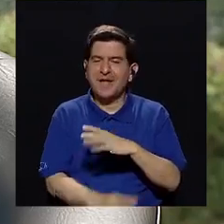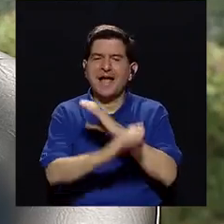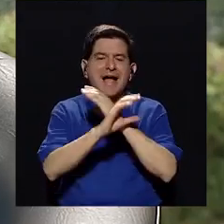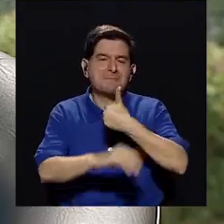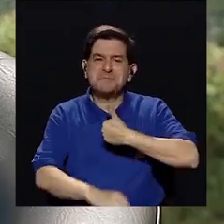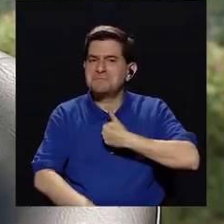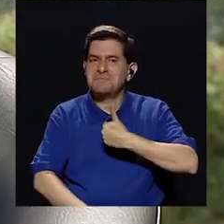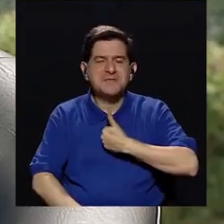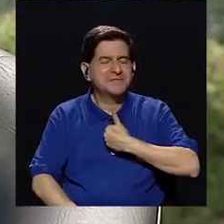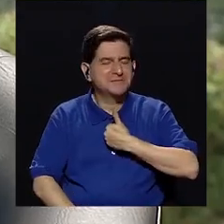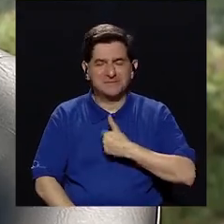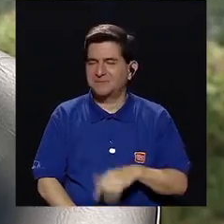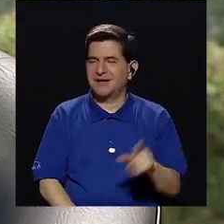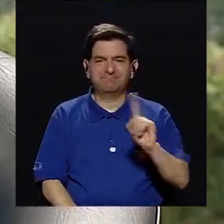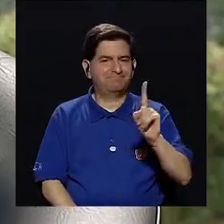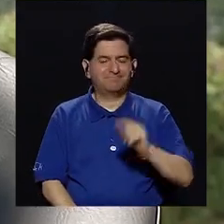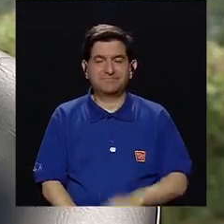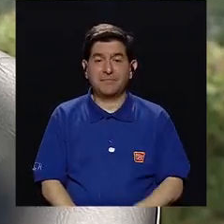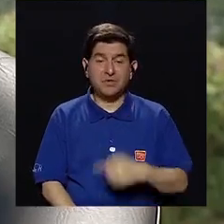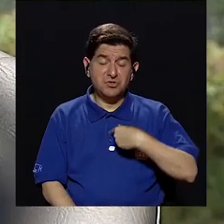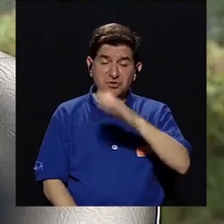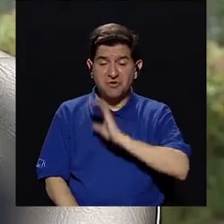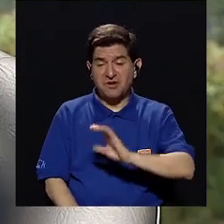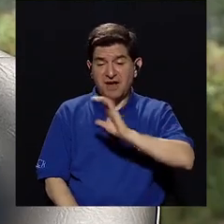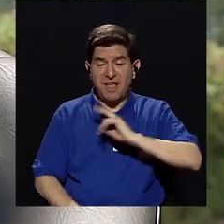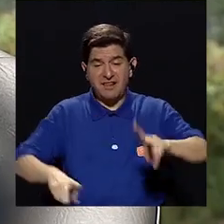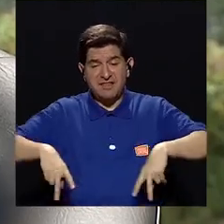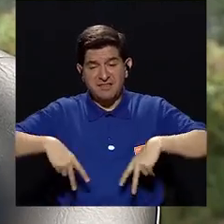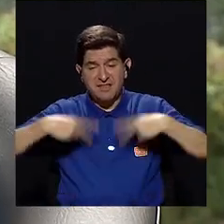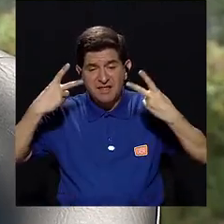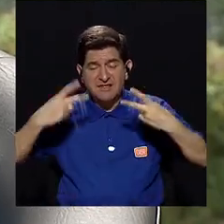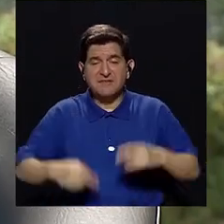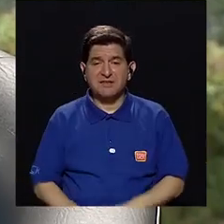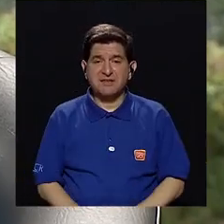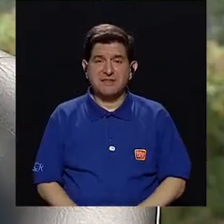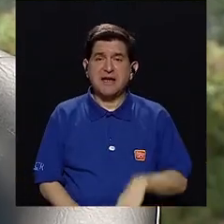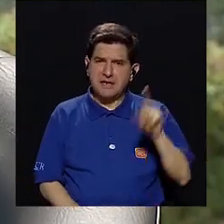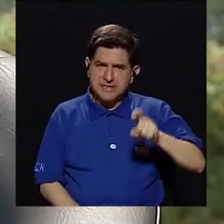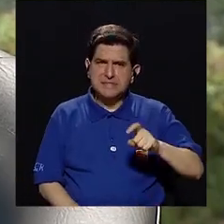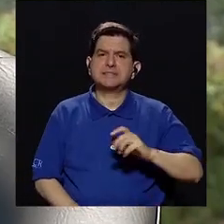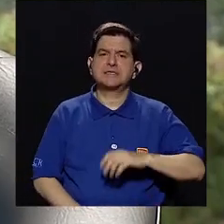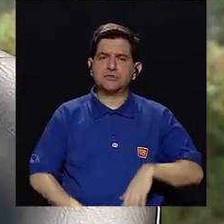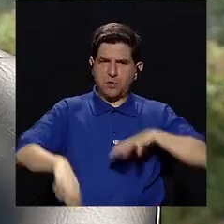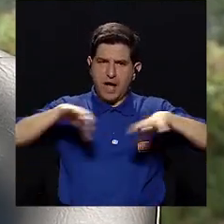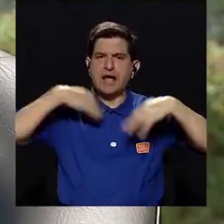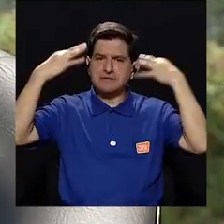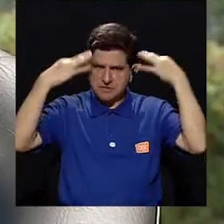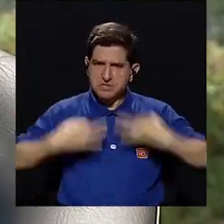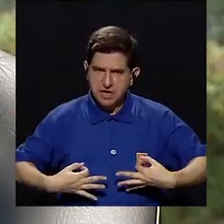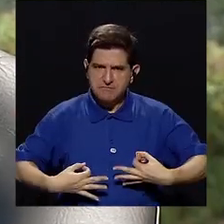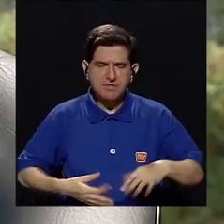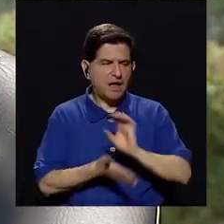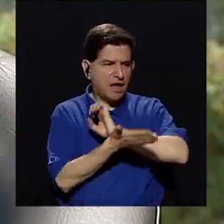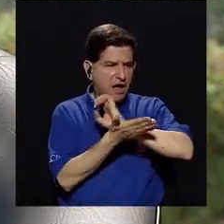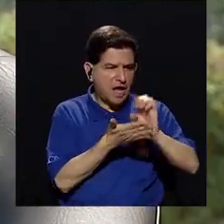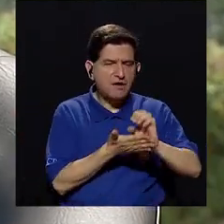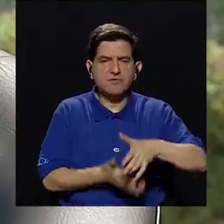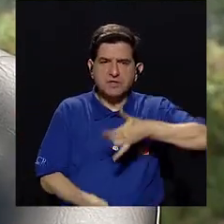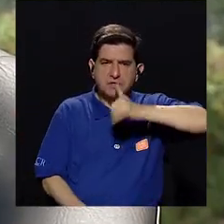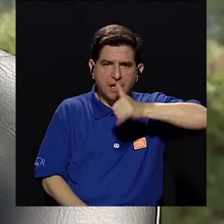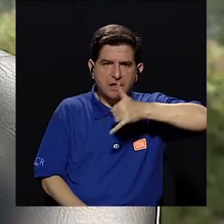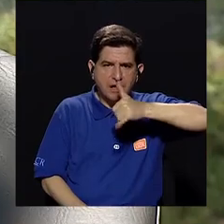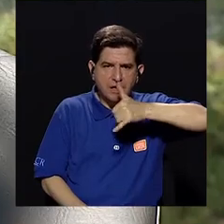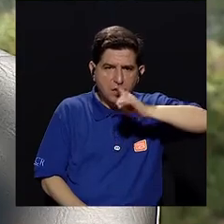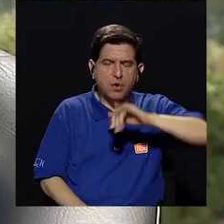cuidándome verdad llevando una calidad de vida haciendo el ejercicio evitando el